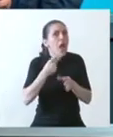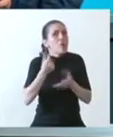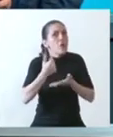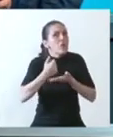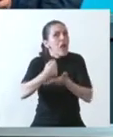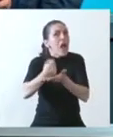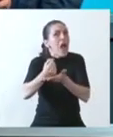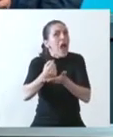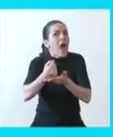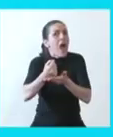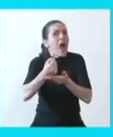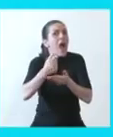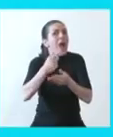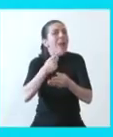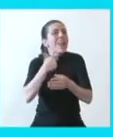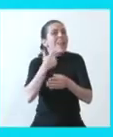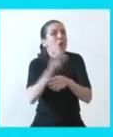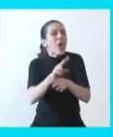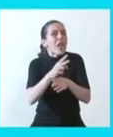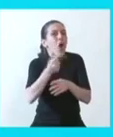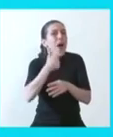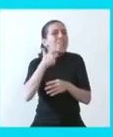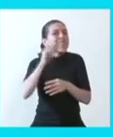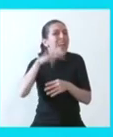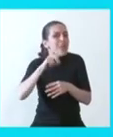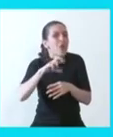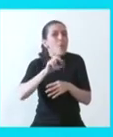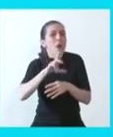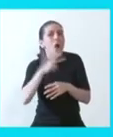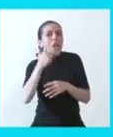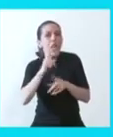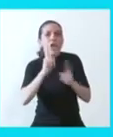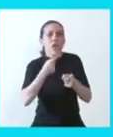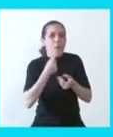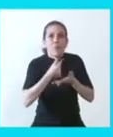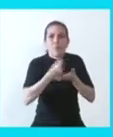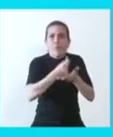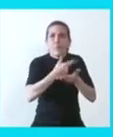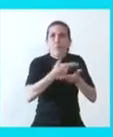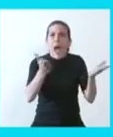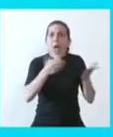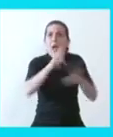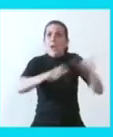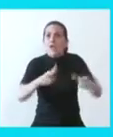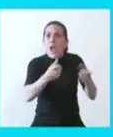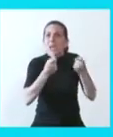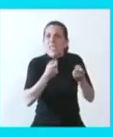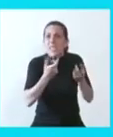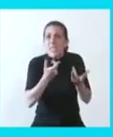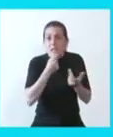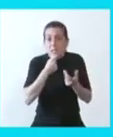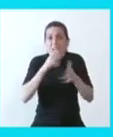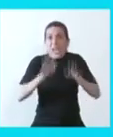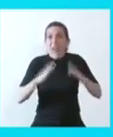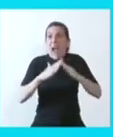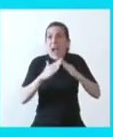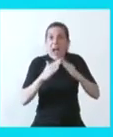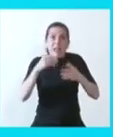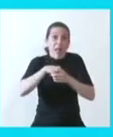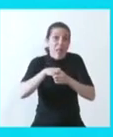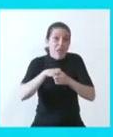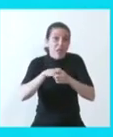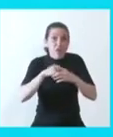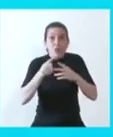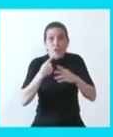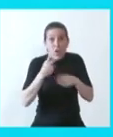hijo, garantizar mayores recursos a los que más lo necesitan, porque si se van a quedar todos estos días con sus chicos en